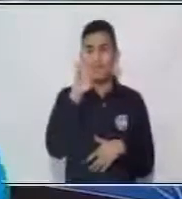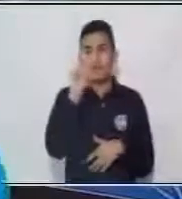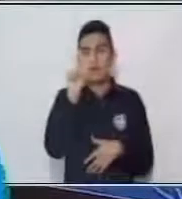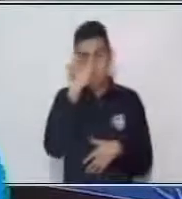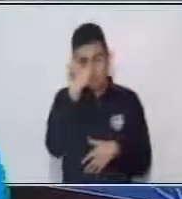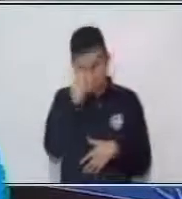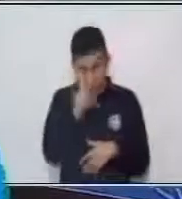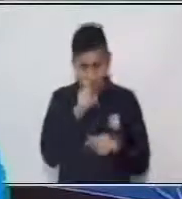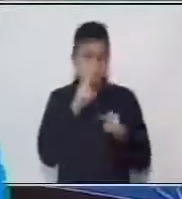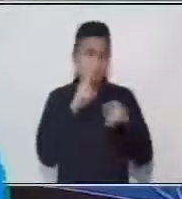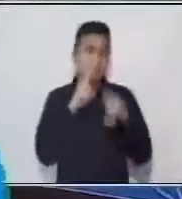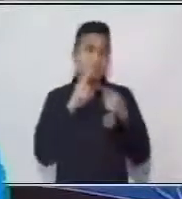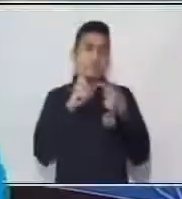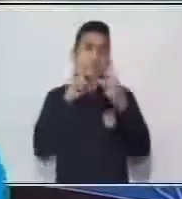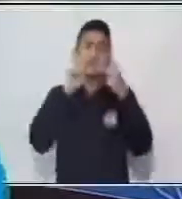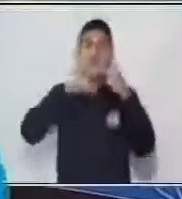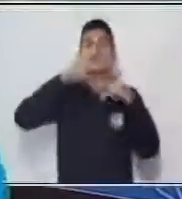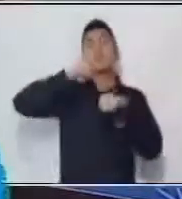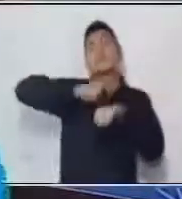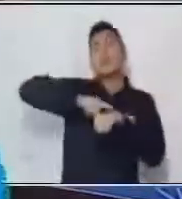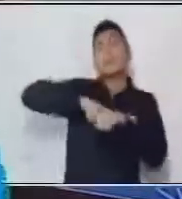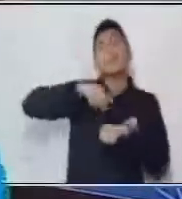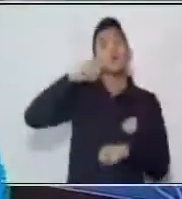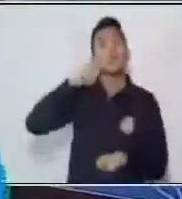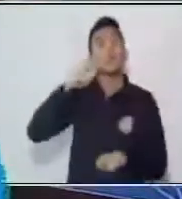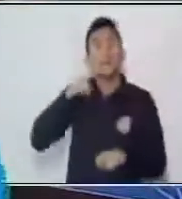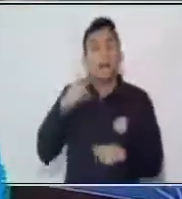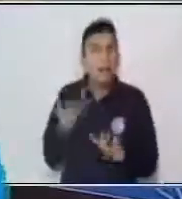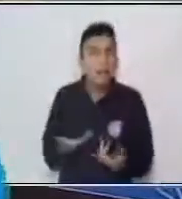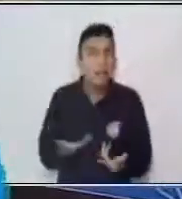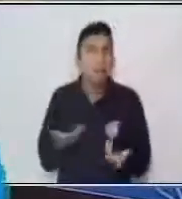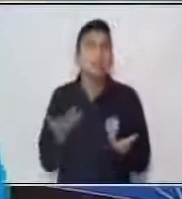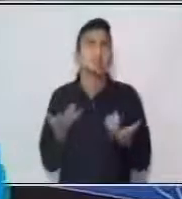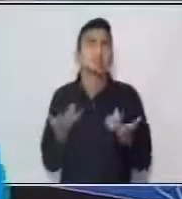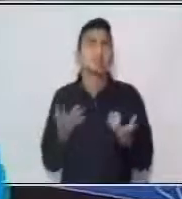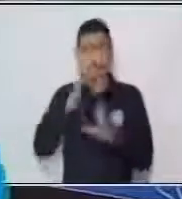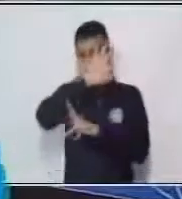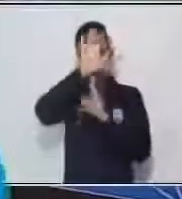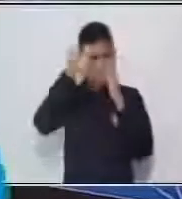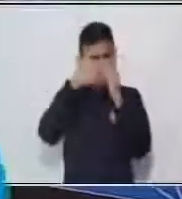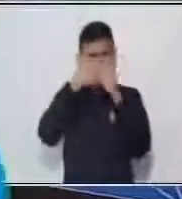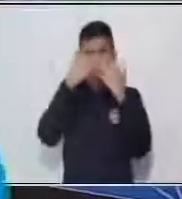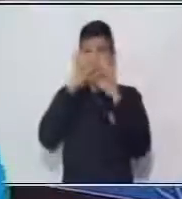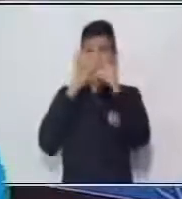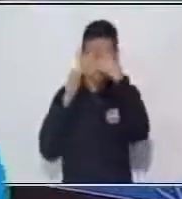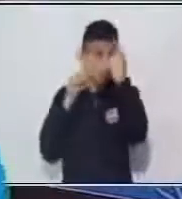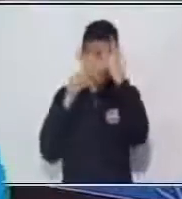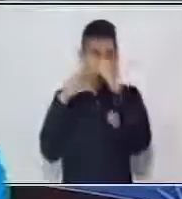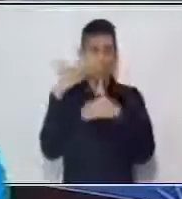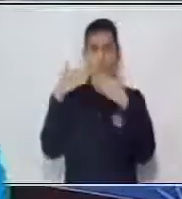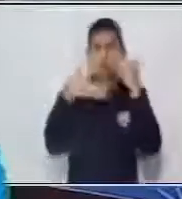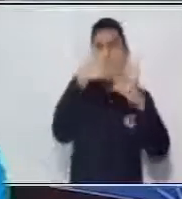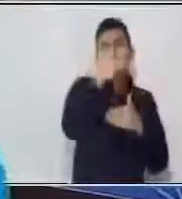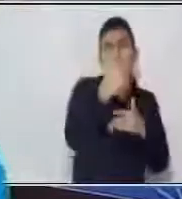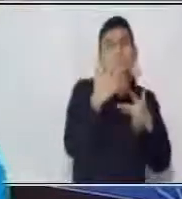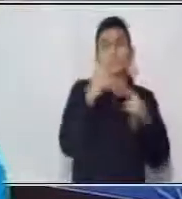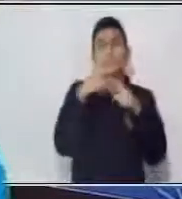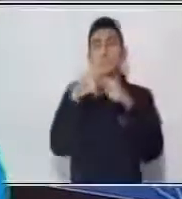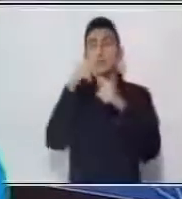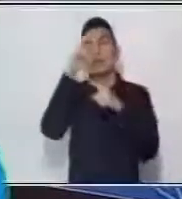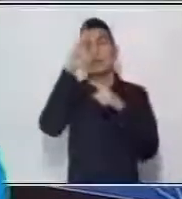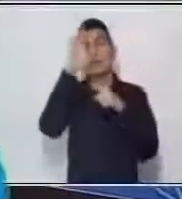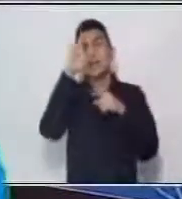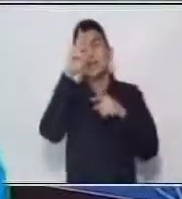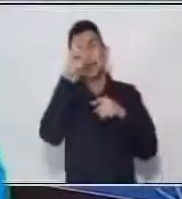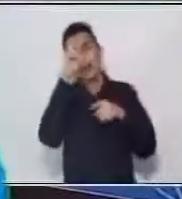tiempos verbales, que es como te estaba diciendo, todo se trabaja conforme el proceso, tanto de la